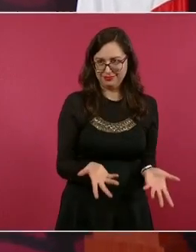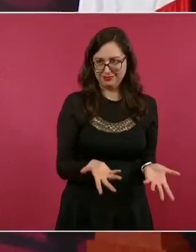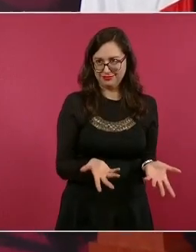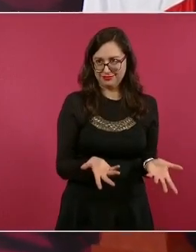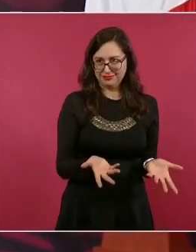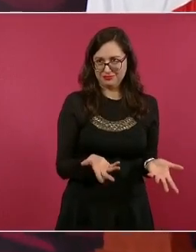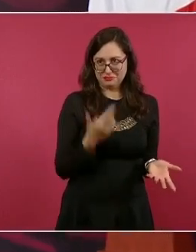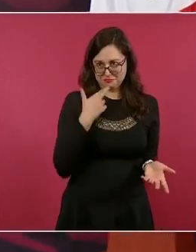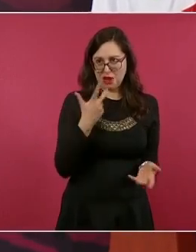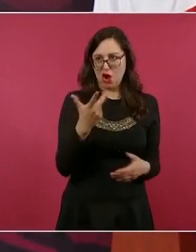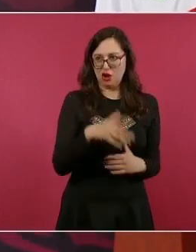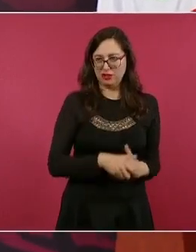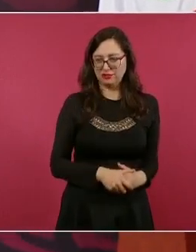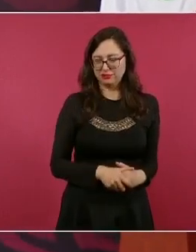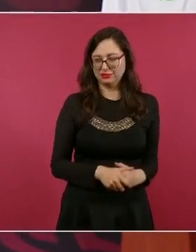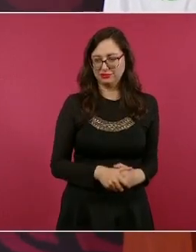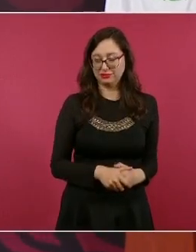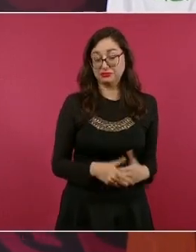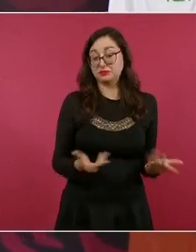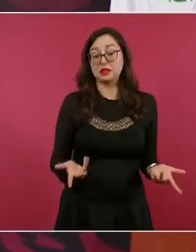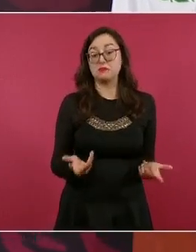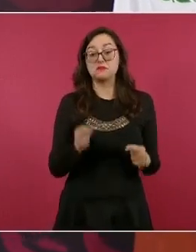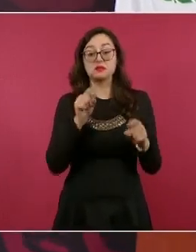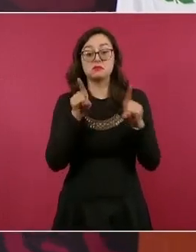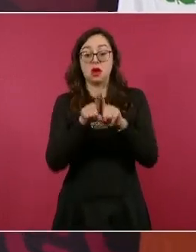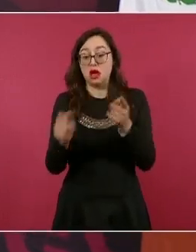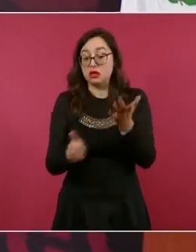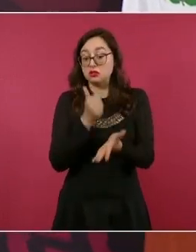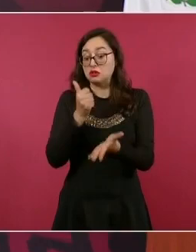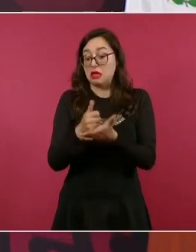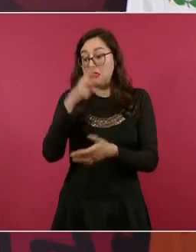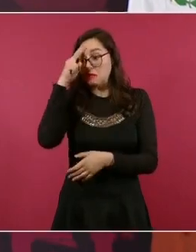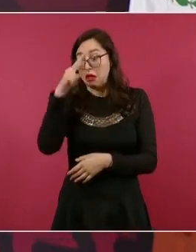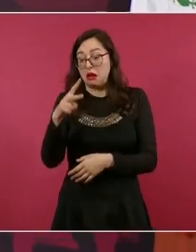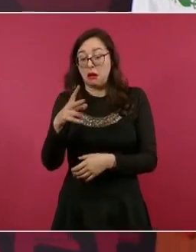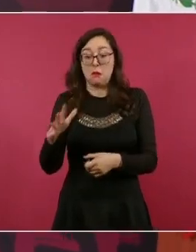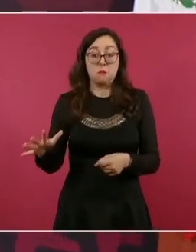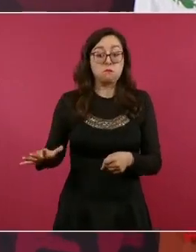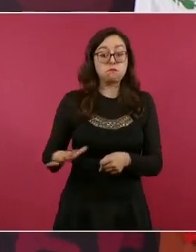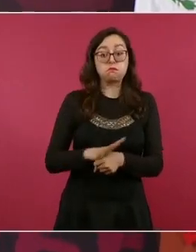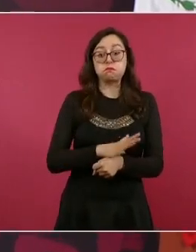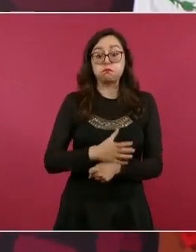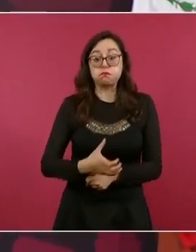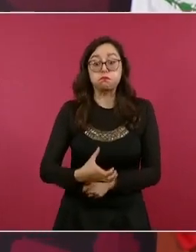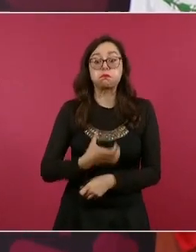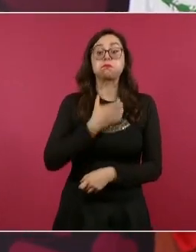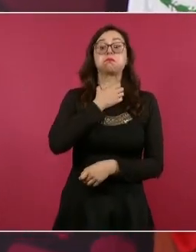el sureste? ¿Por qué no desarrollamos las costas donde hay agua?